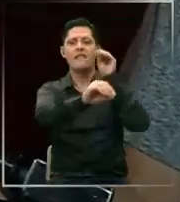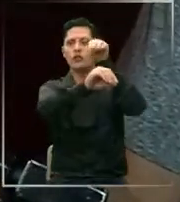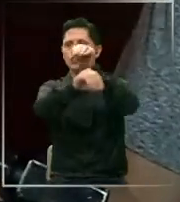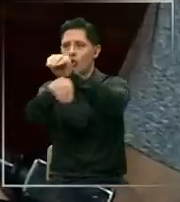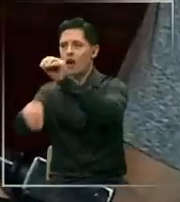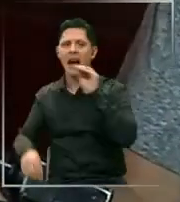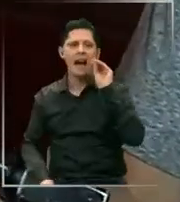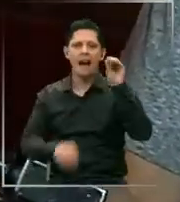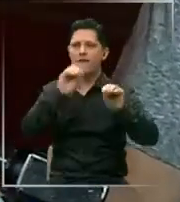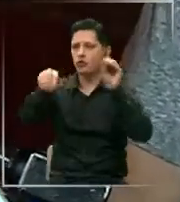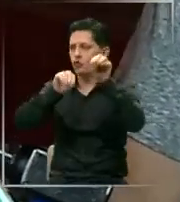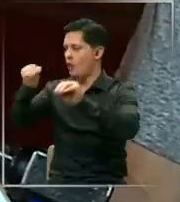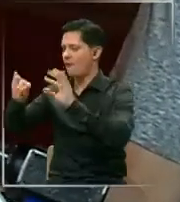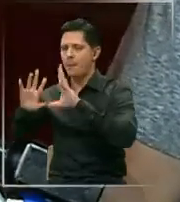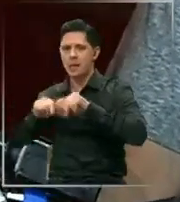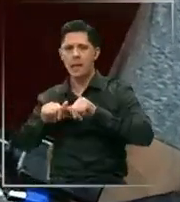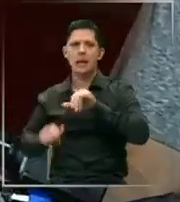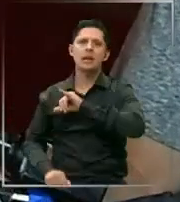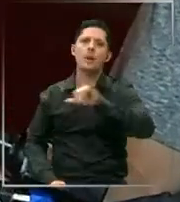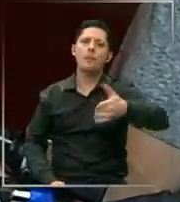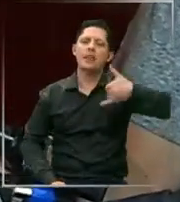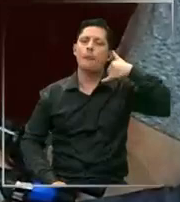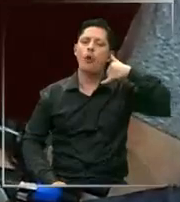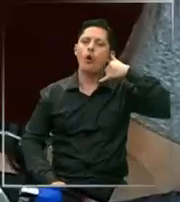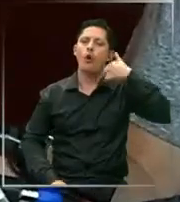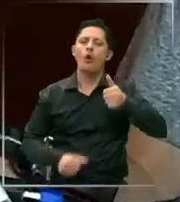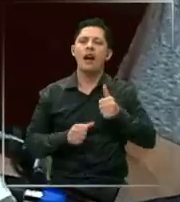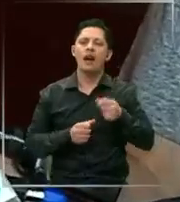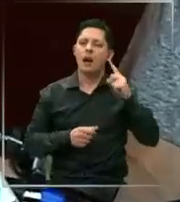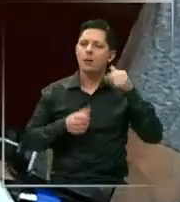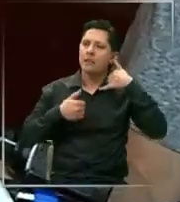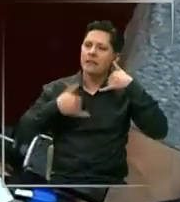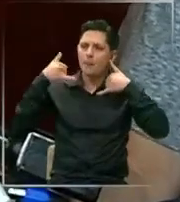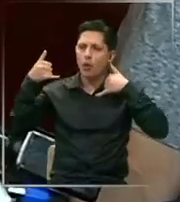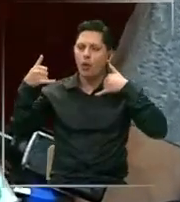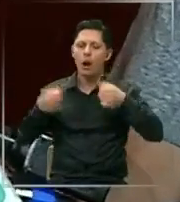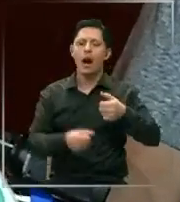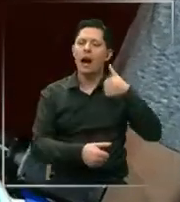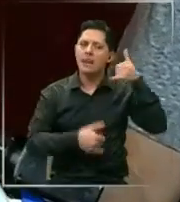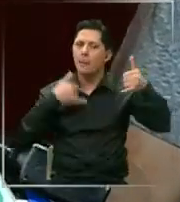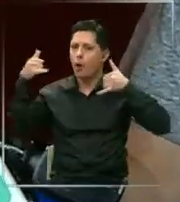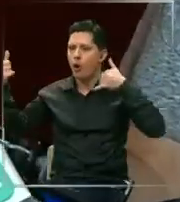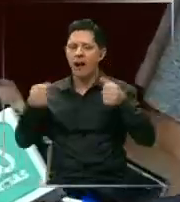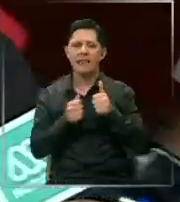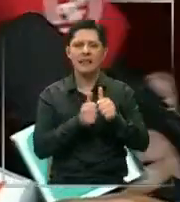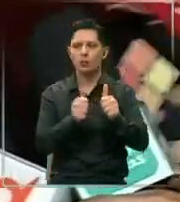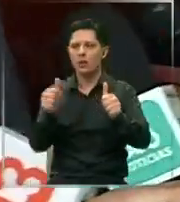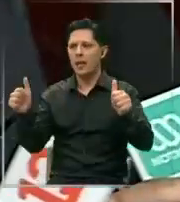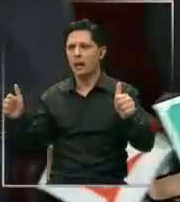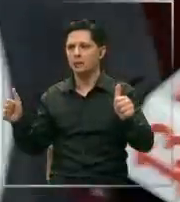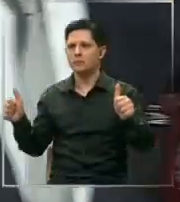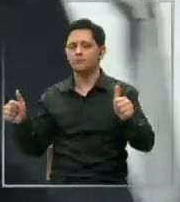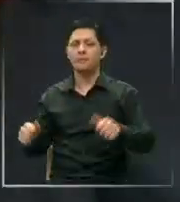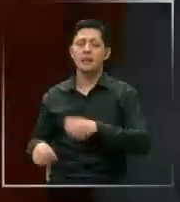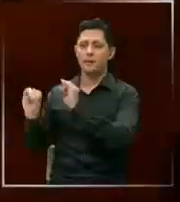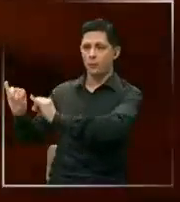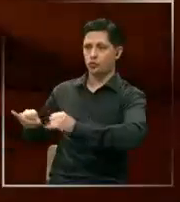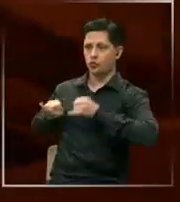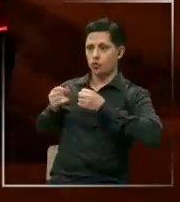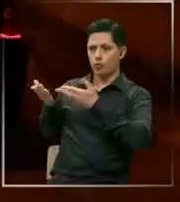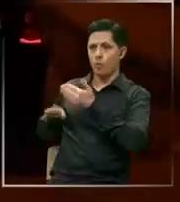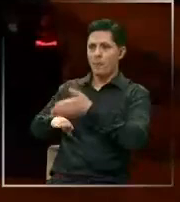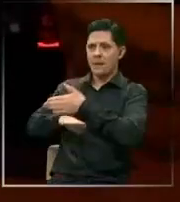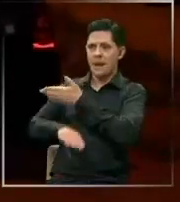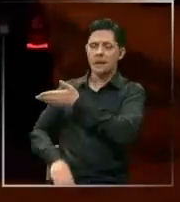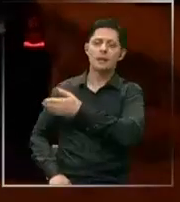esto se habría dado aviso a distintas autoridades, con lo cual estamos acá. Muchas gracias. Bueno, esa es la información preliminar por parte de la Brigada